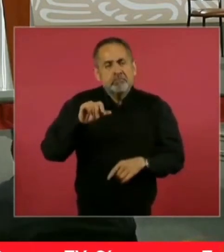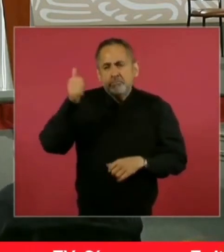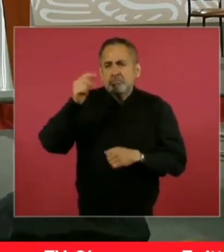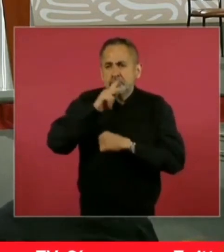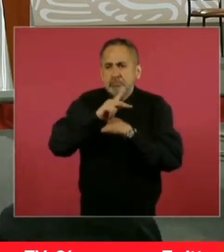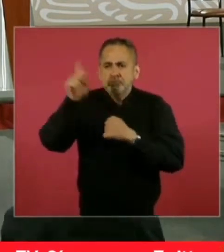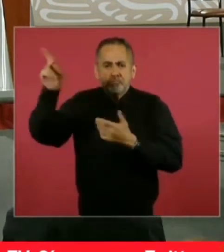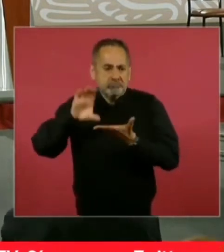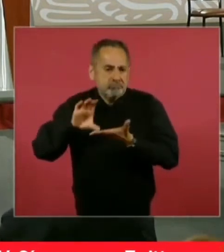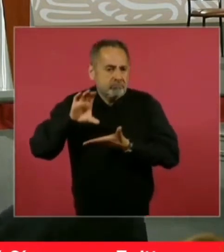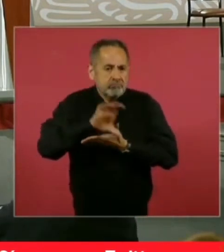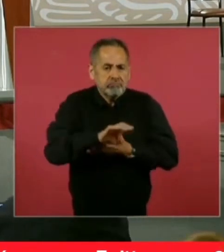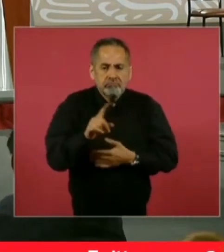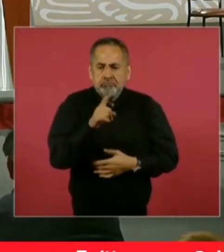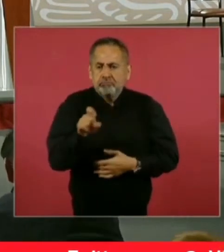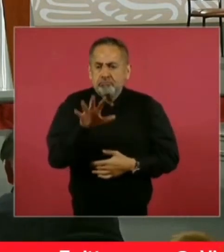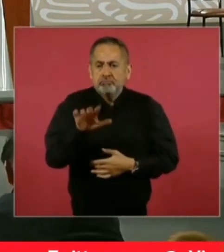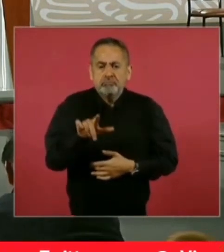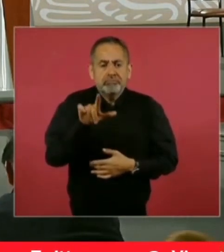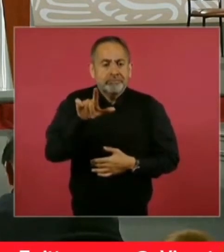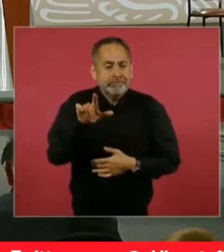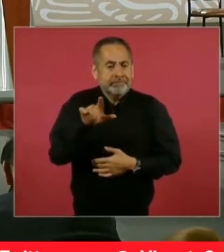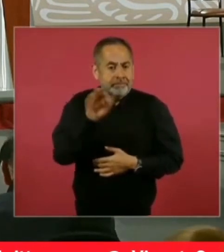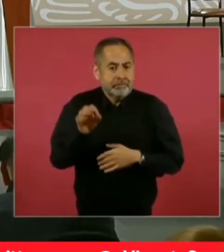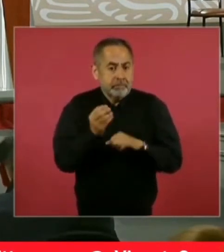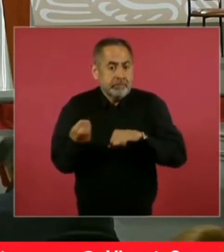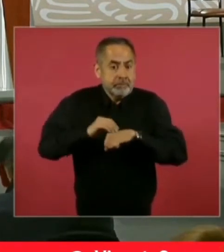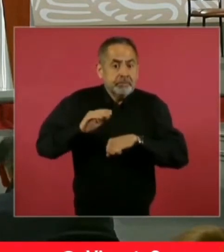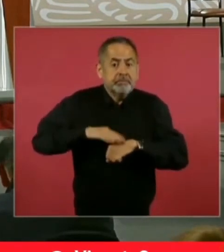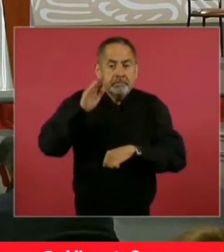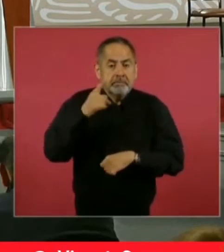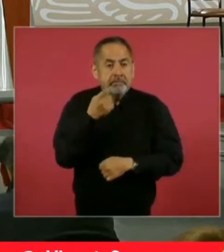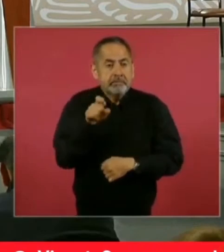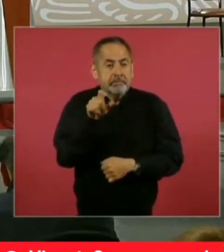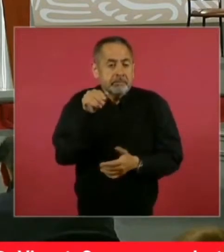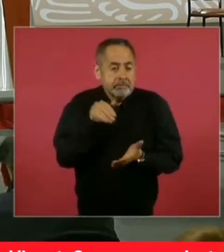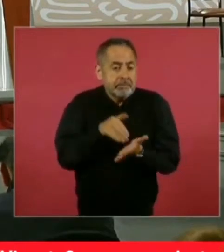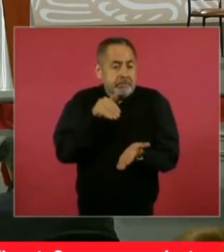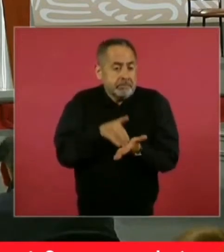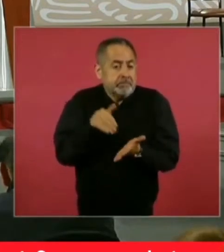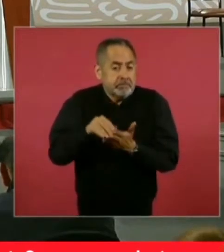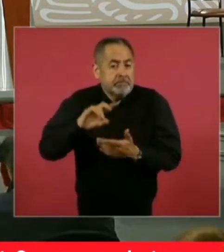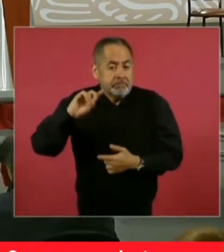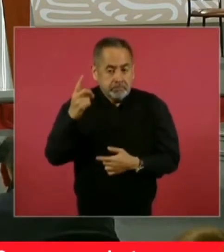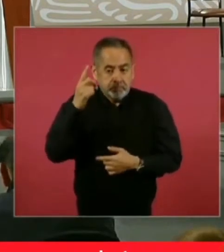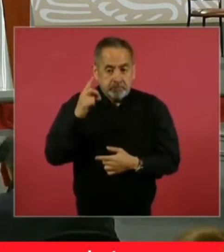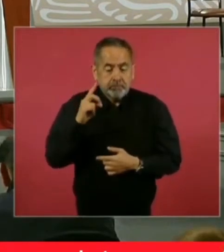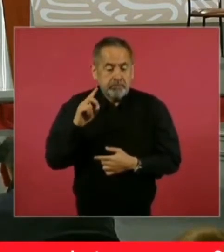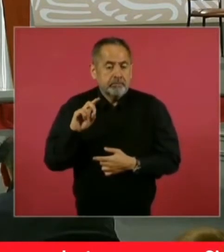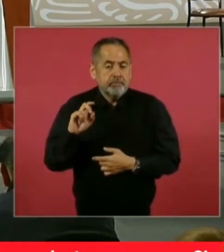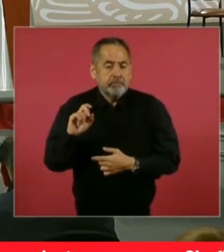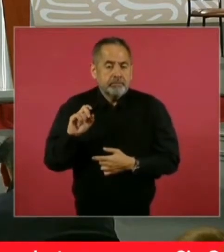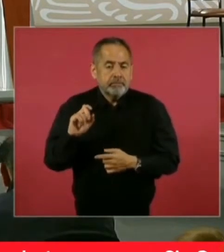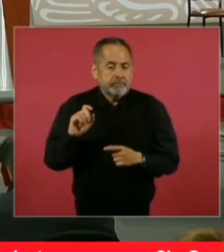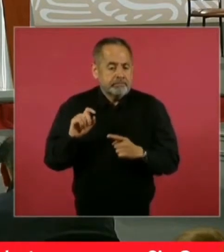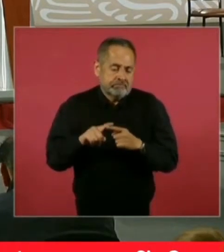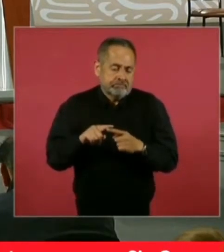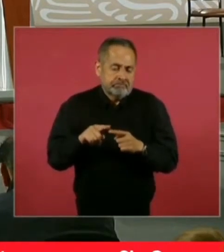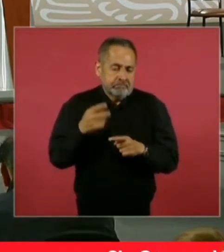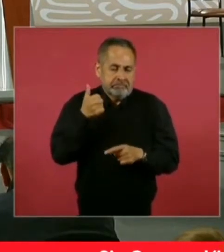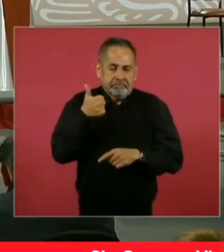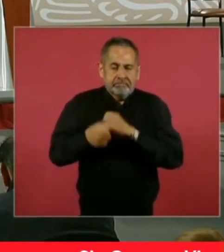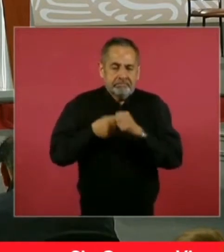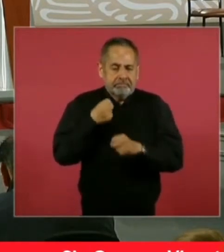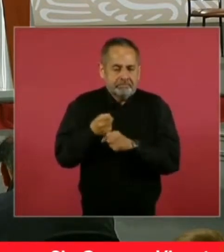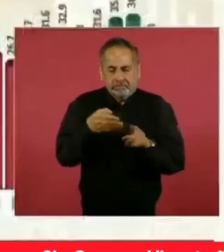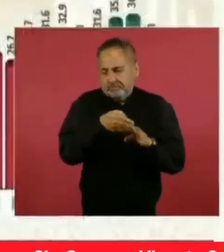de 157% mayor, unos 120,000 millones de dólares, en el sexenio del licenciado Andrés Manuel López